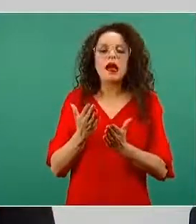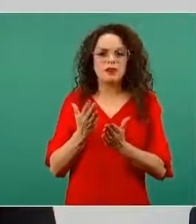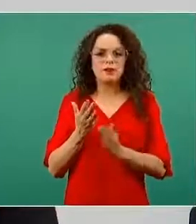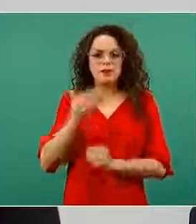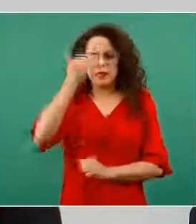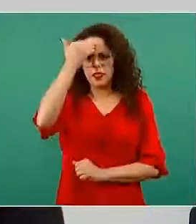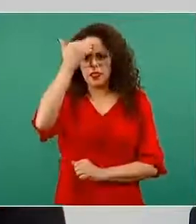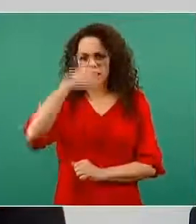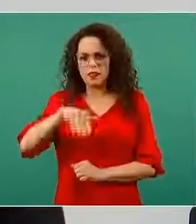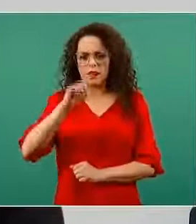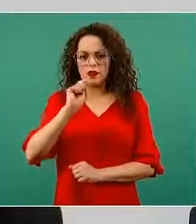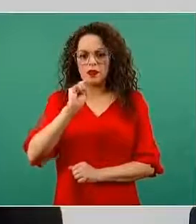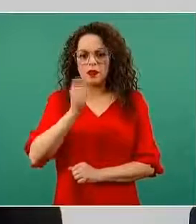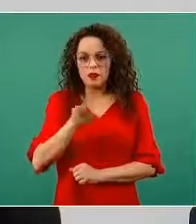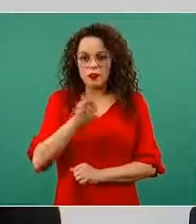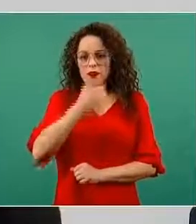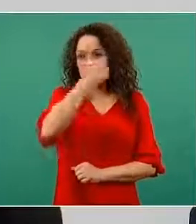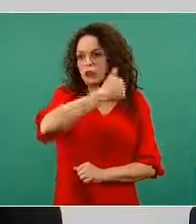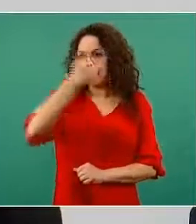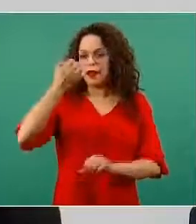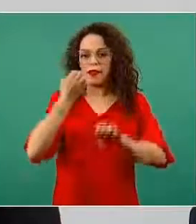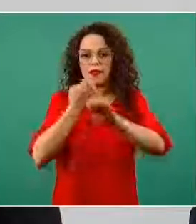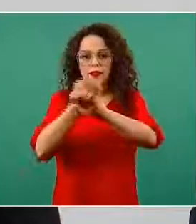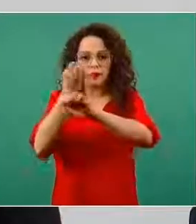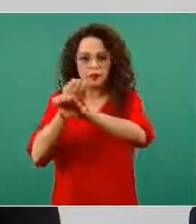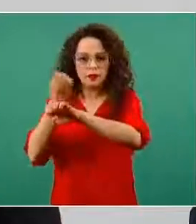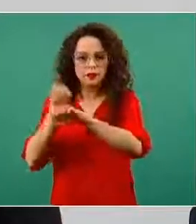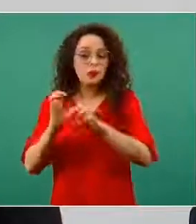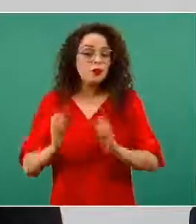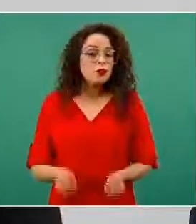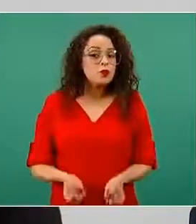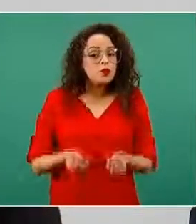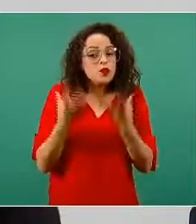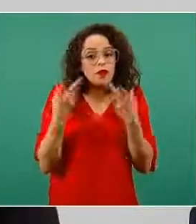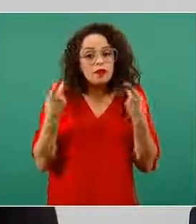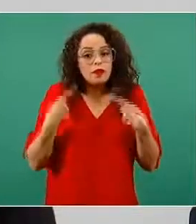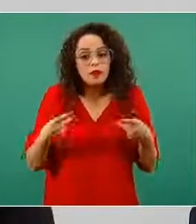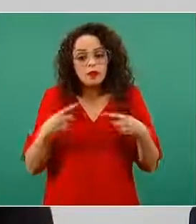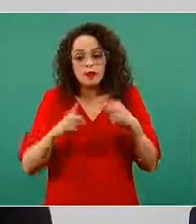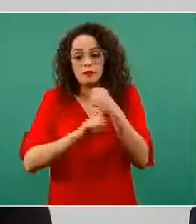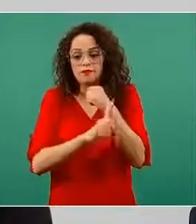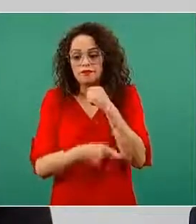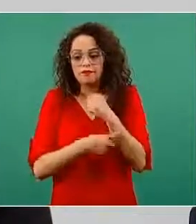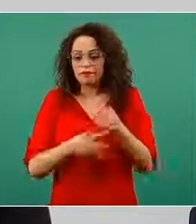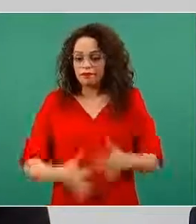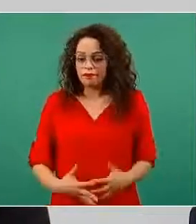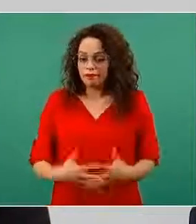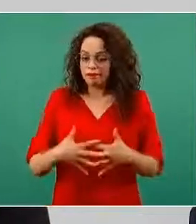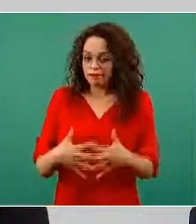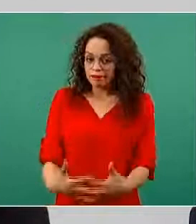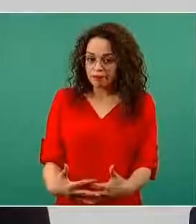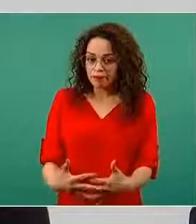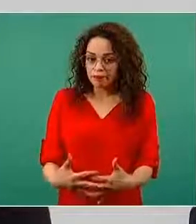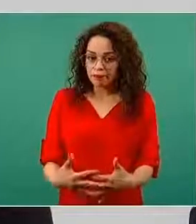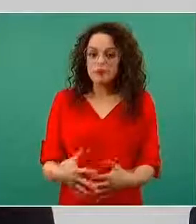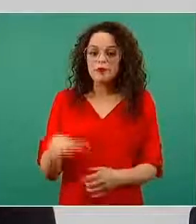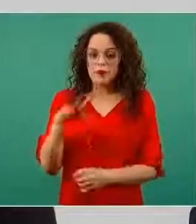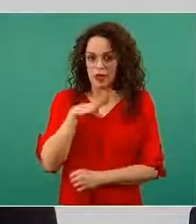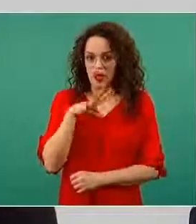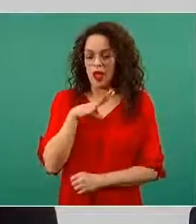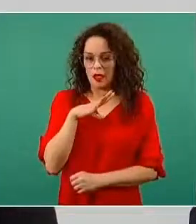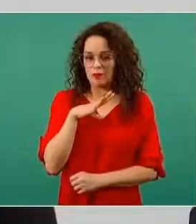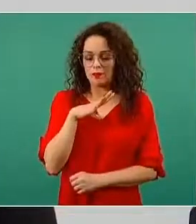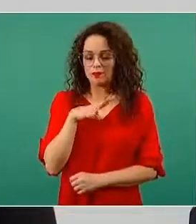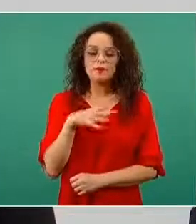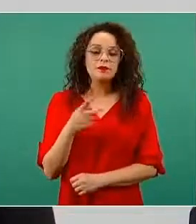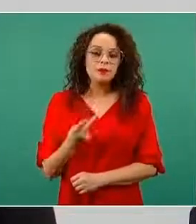el desagregado por entidad federativa de cuántas personas embarazadas potencialmente habría por entidad.